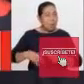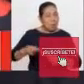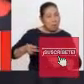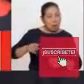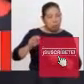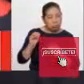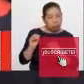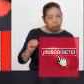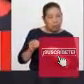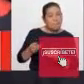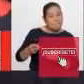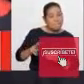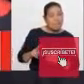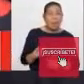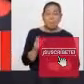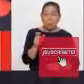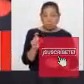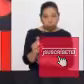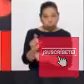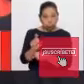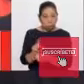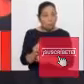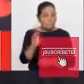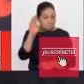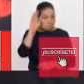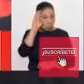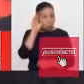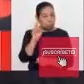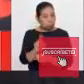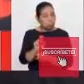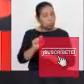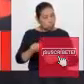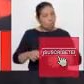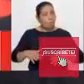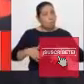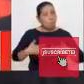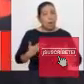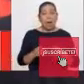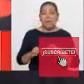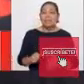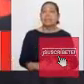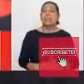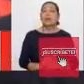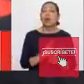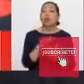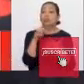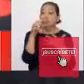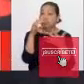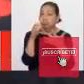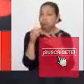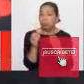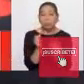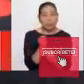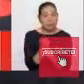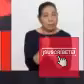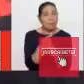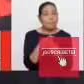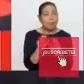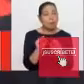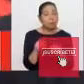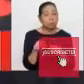se ha capacitado mucho más a nuestro personal y estamos en la capacidad de poder realizar todo tipo de acción operativa para